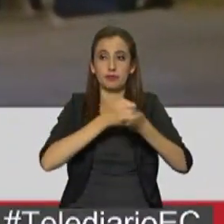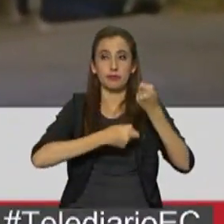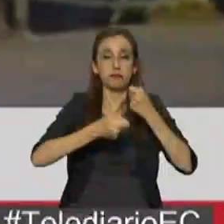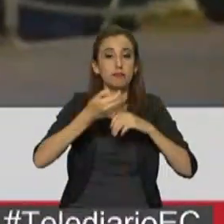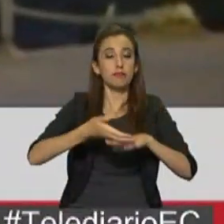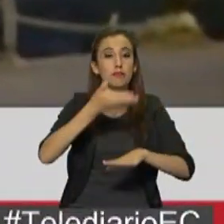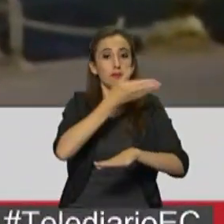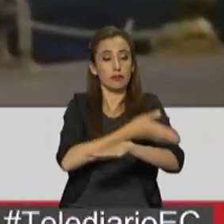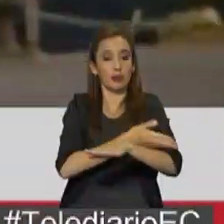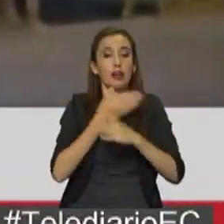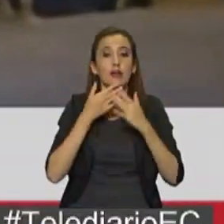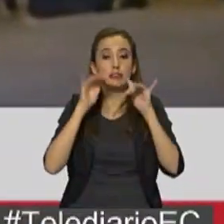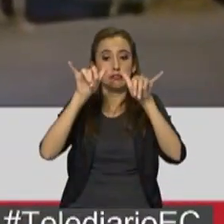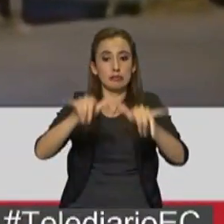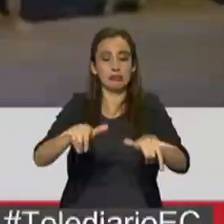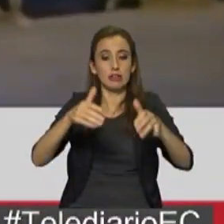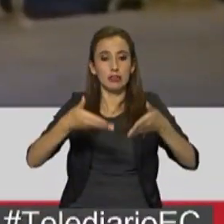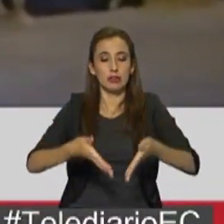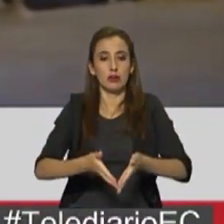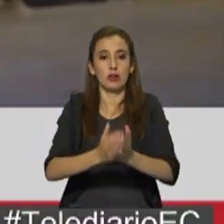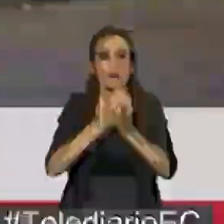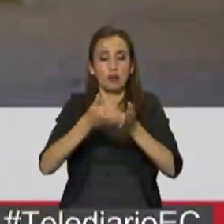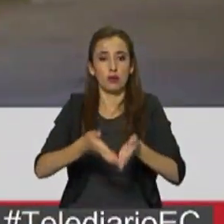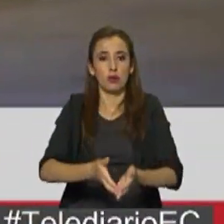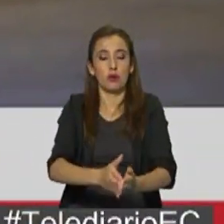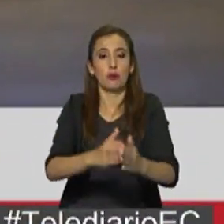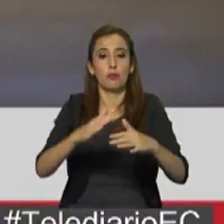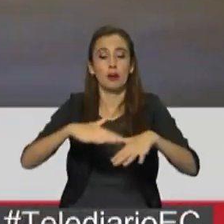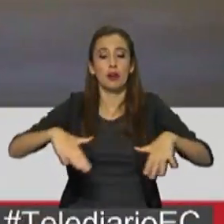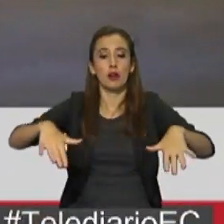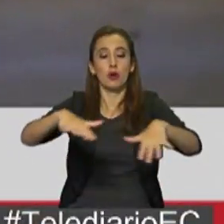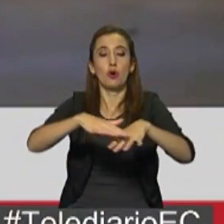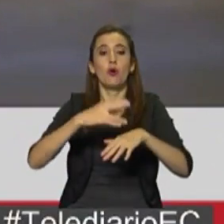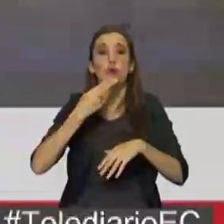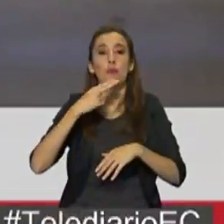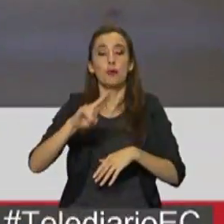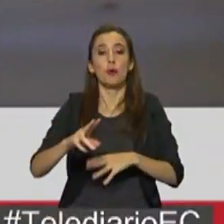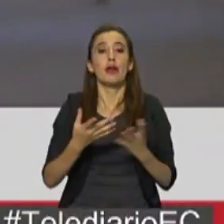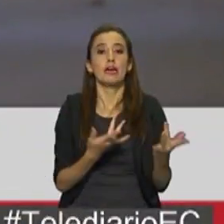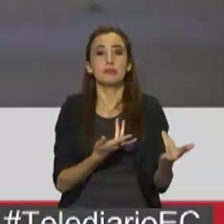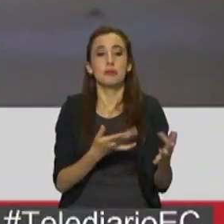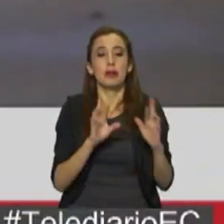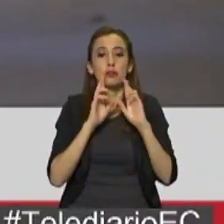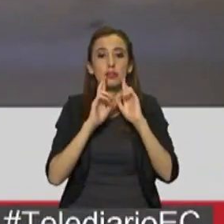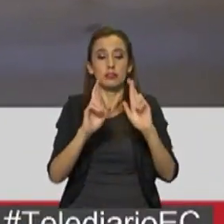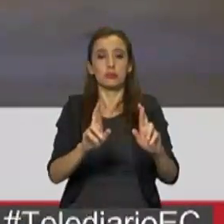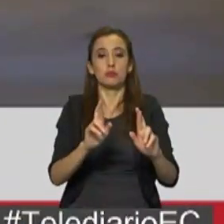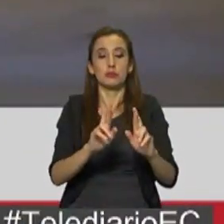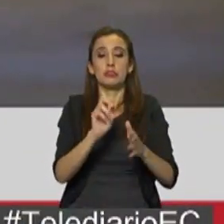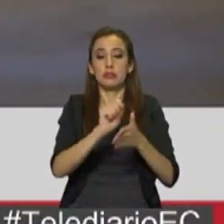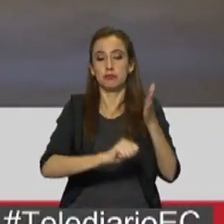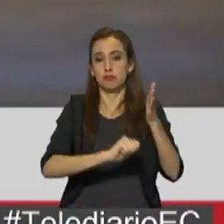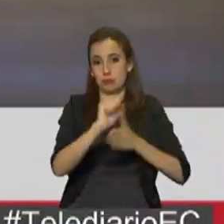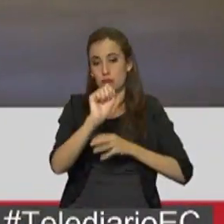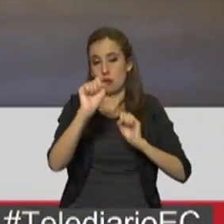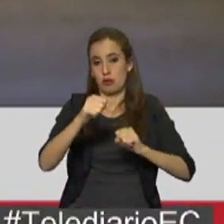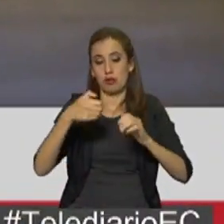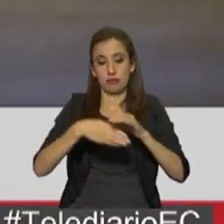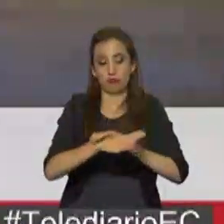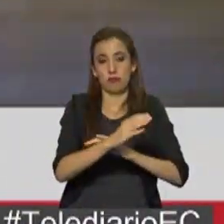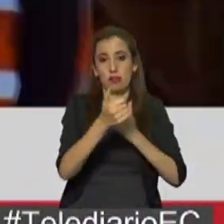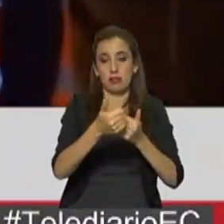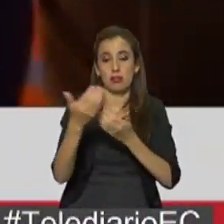pasado luego de permanecer fondeado a 20 kilómetros de la costa de uruguay a la espera de una autorización para poder atracar la operación de desembarco se